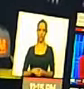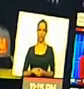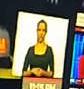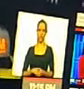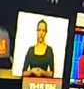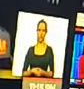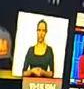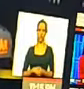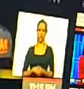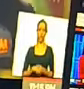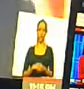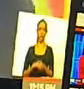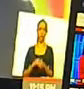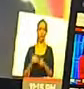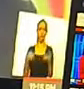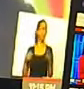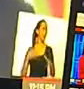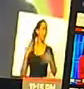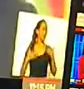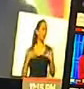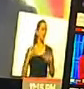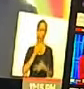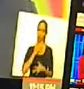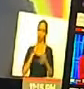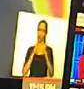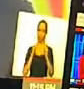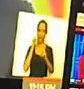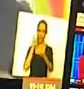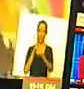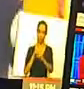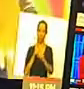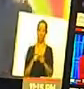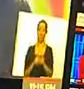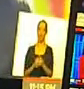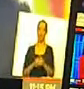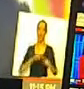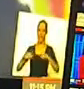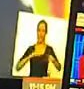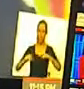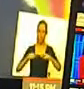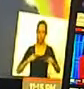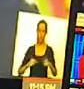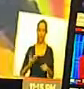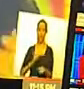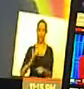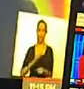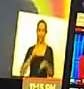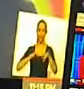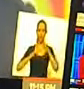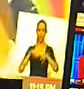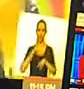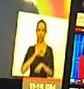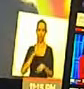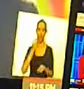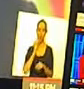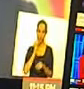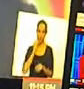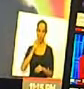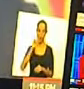Una jornada social con todas las direcciones de la alcaldía de Naguanagua, las estructuras sociales, la juventud, la